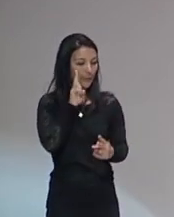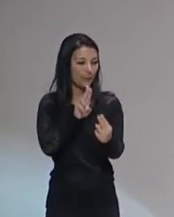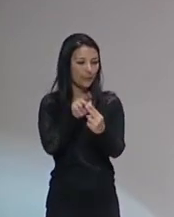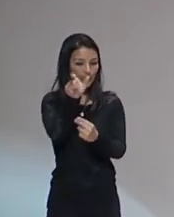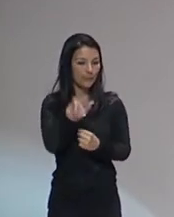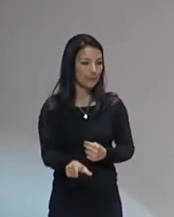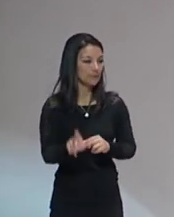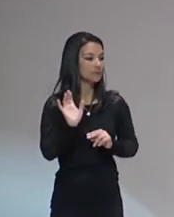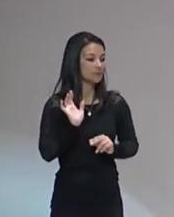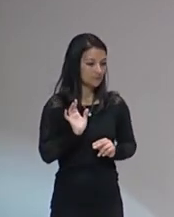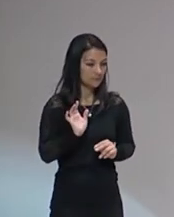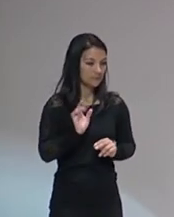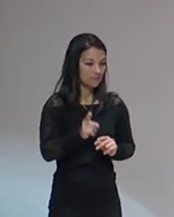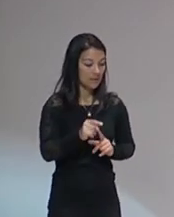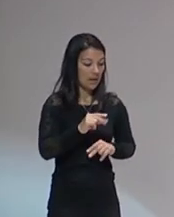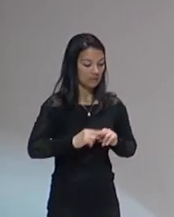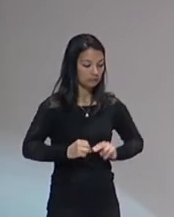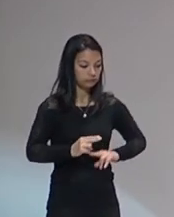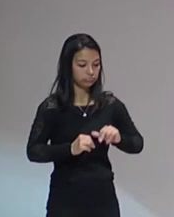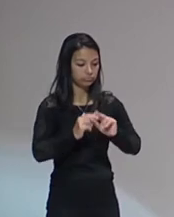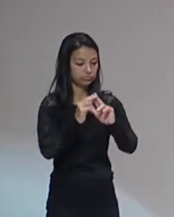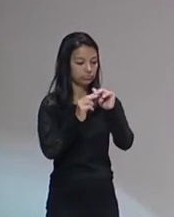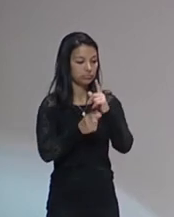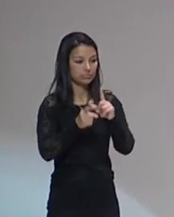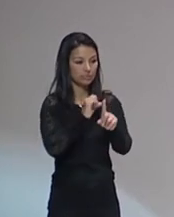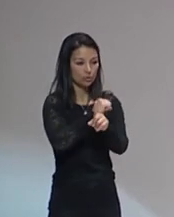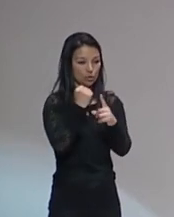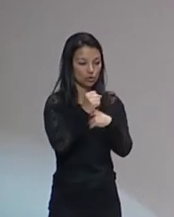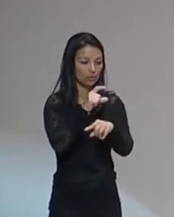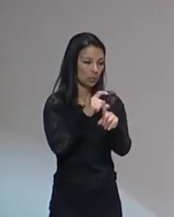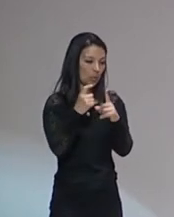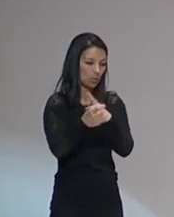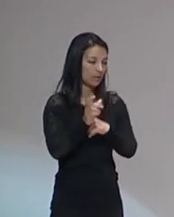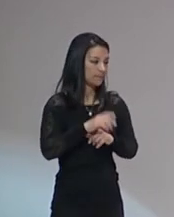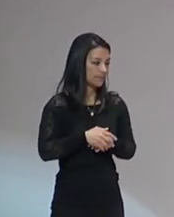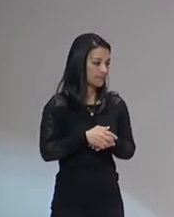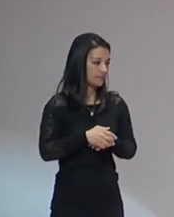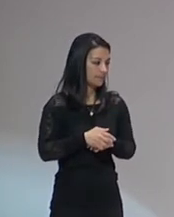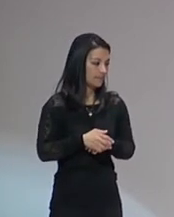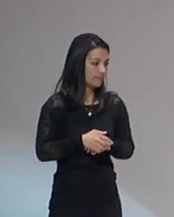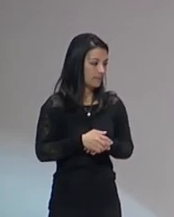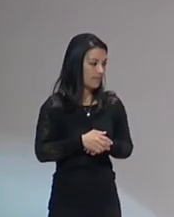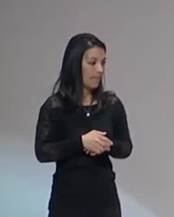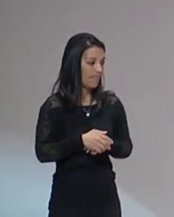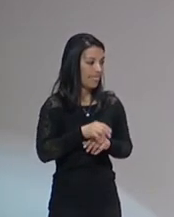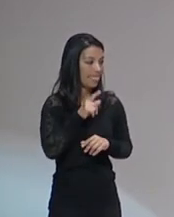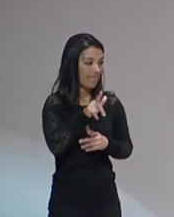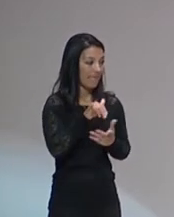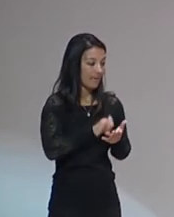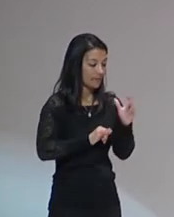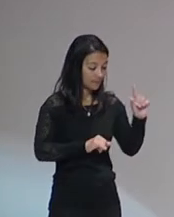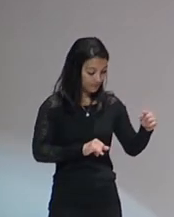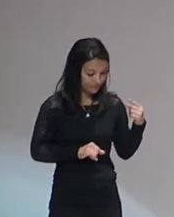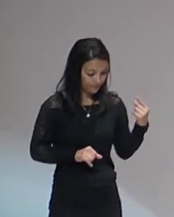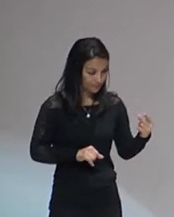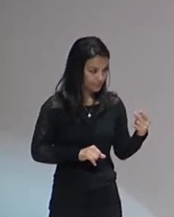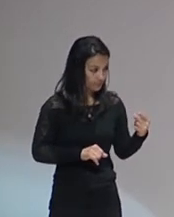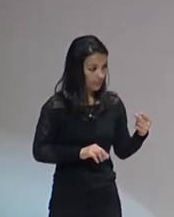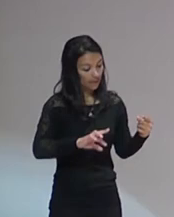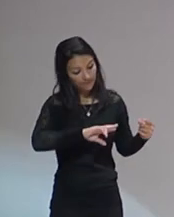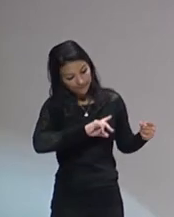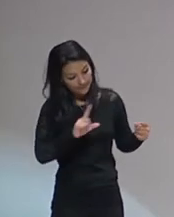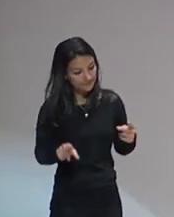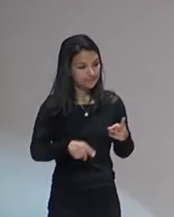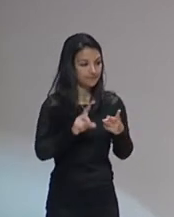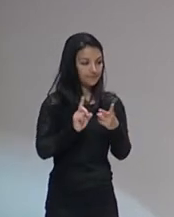se reconstruya desde lo social y lo cultural. Eso es un punto. Pero el otro